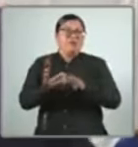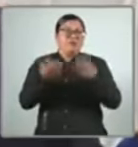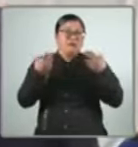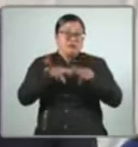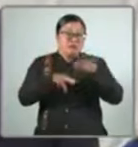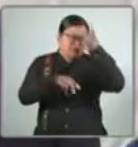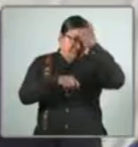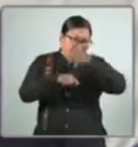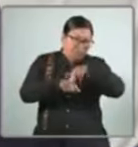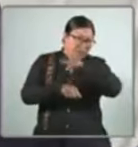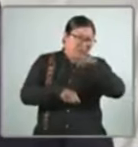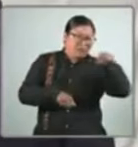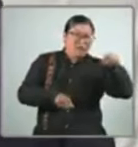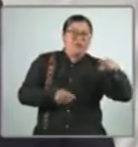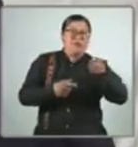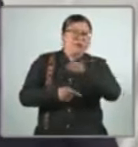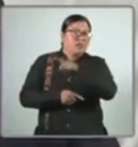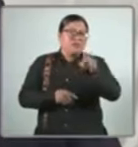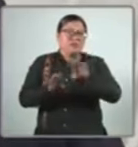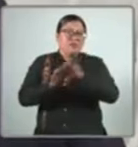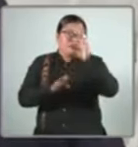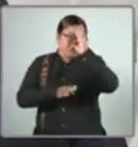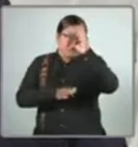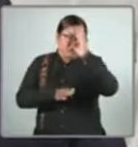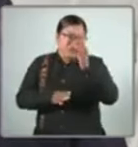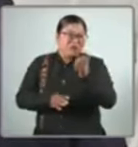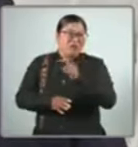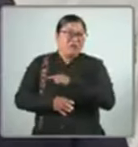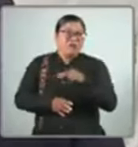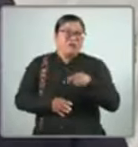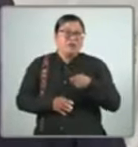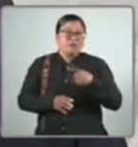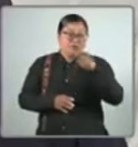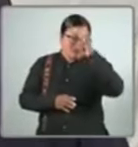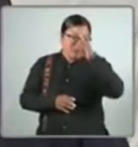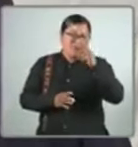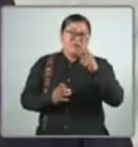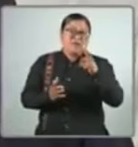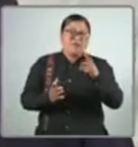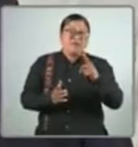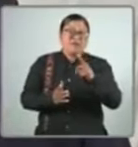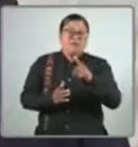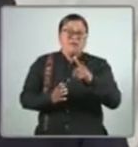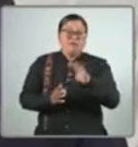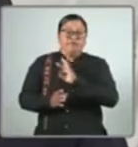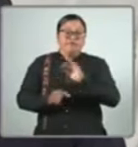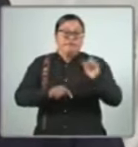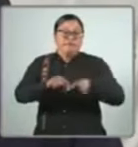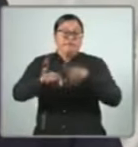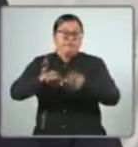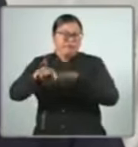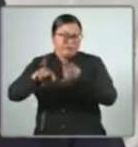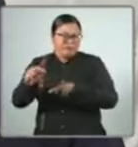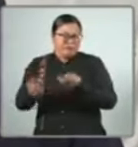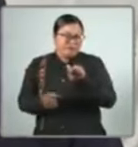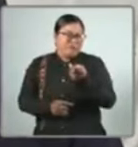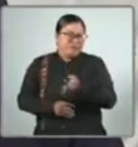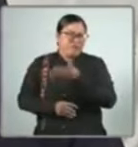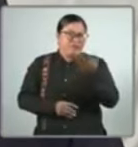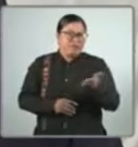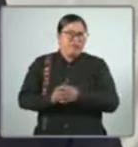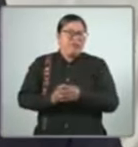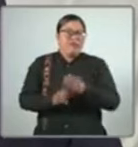señores directores, hasta dónde creen ustedes que lleguemos en realidad a abatir esta situación